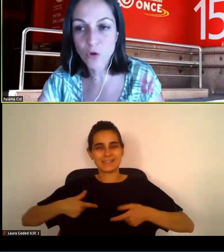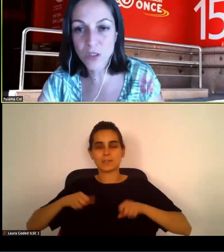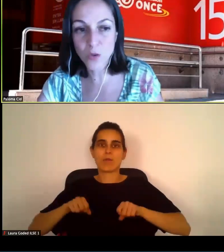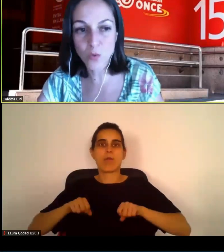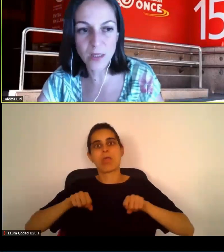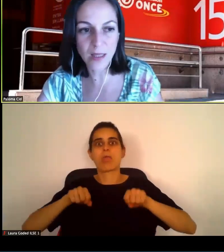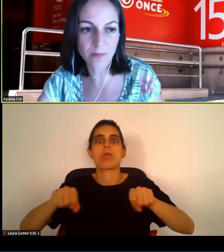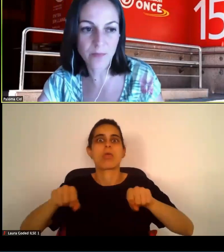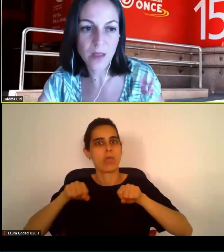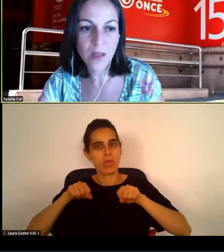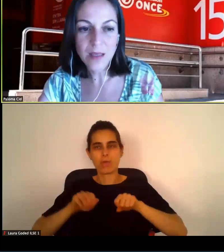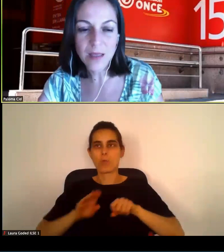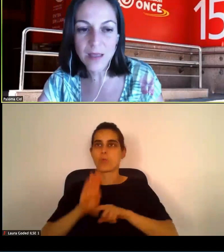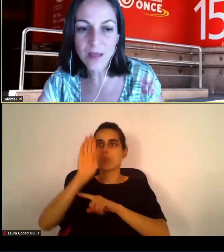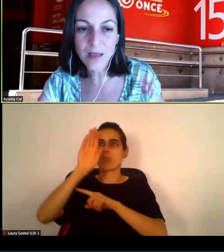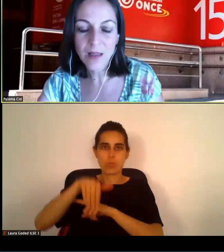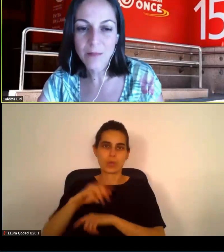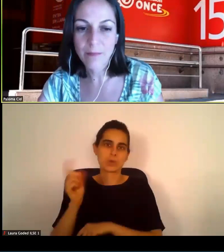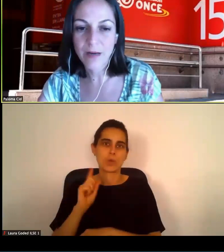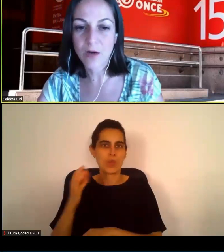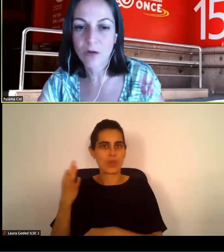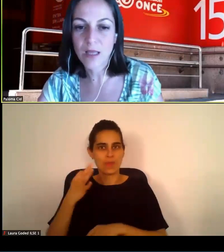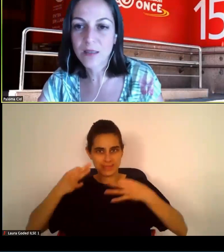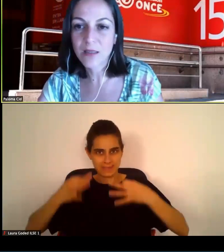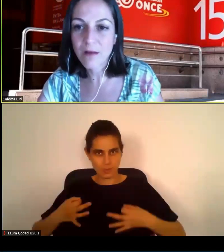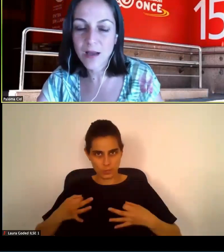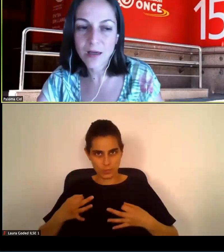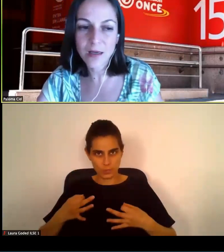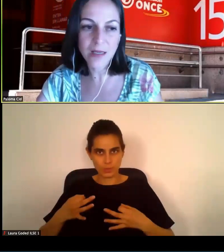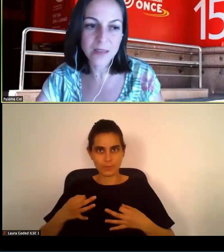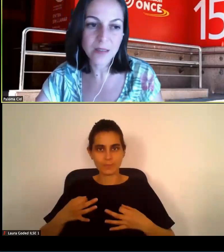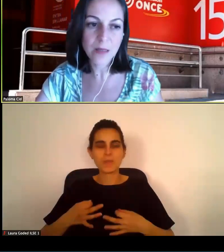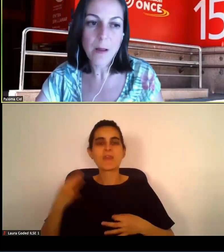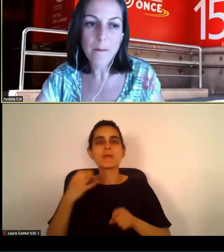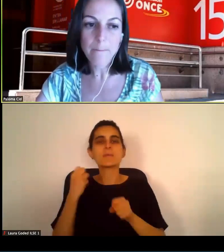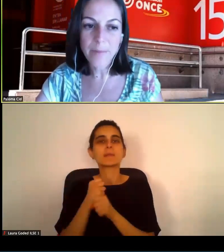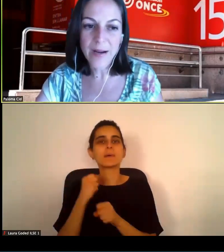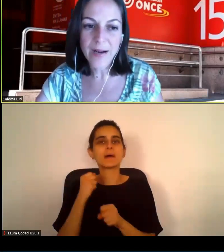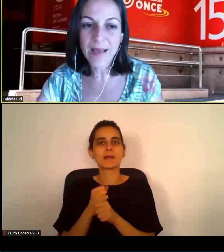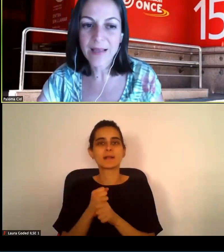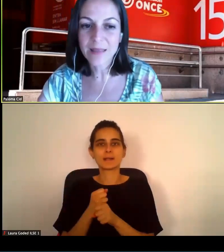todo con seguridad. Y para lo que hay que trabajar es